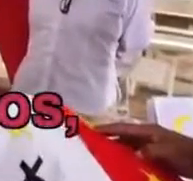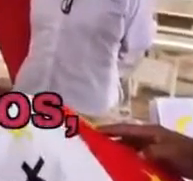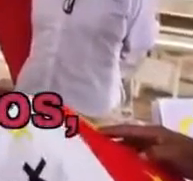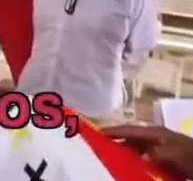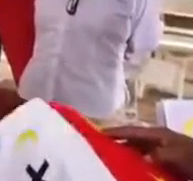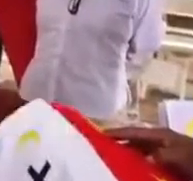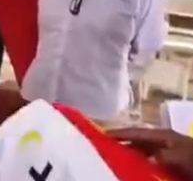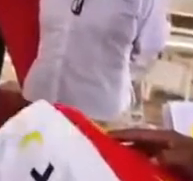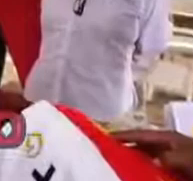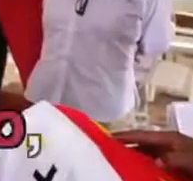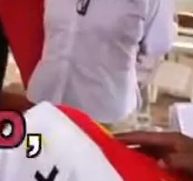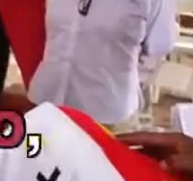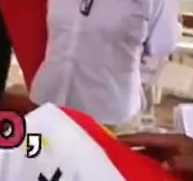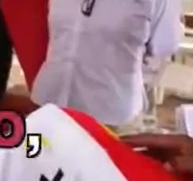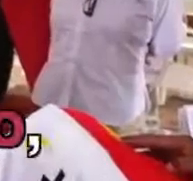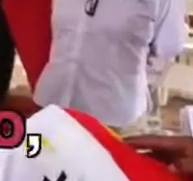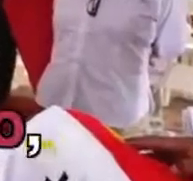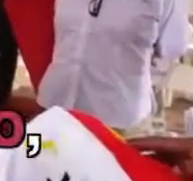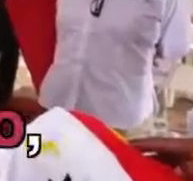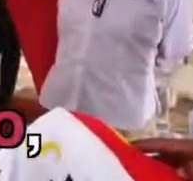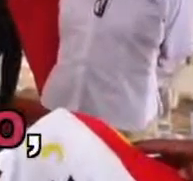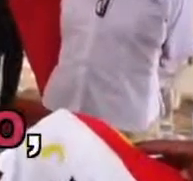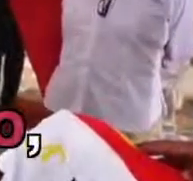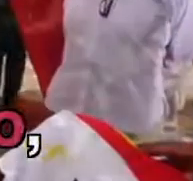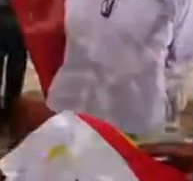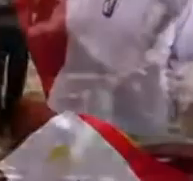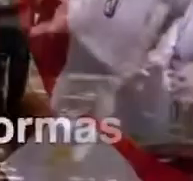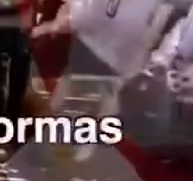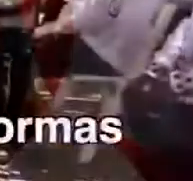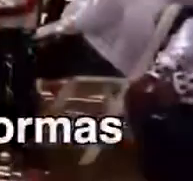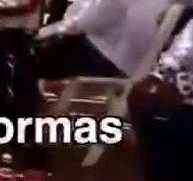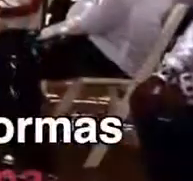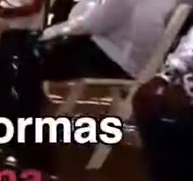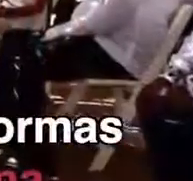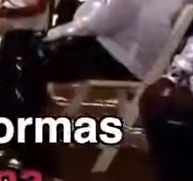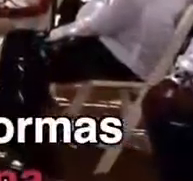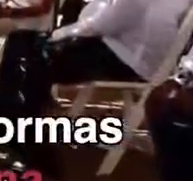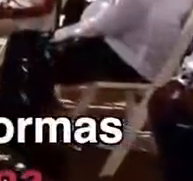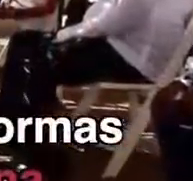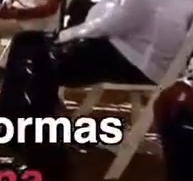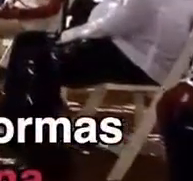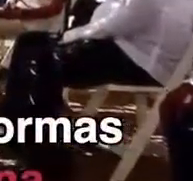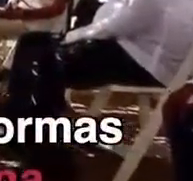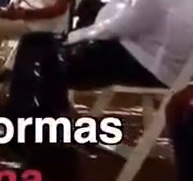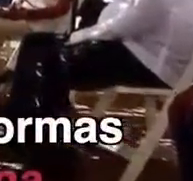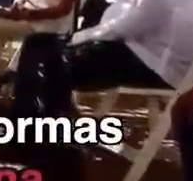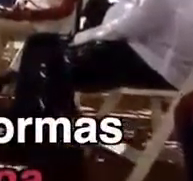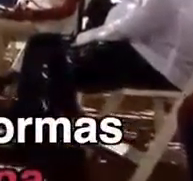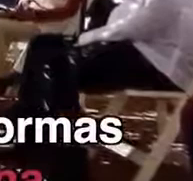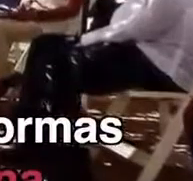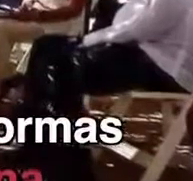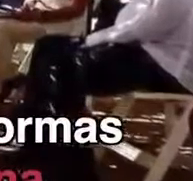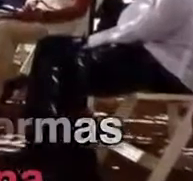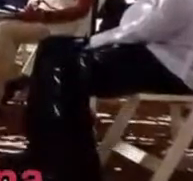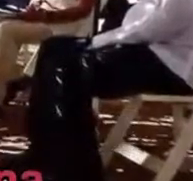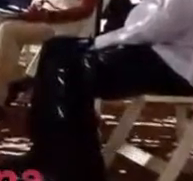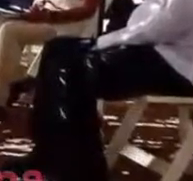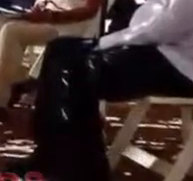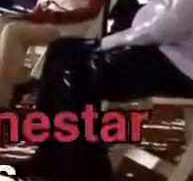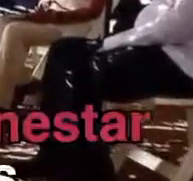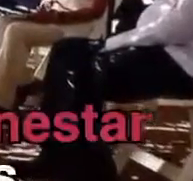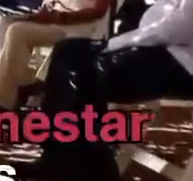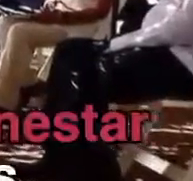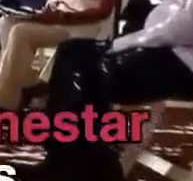como iguales un país más justo, menos desigual, donde los derechos y las formas de participación